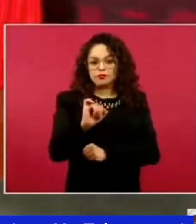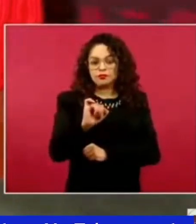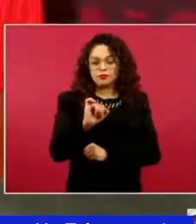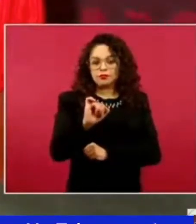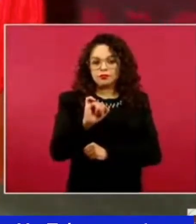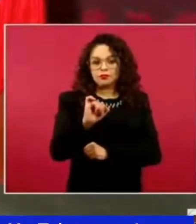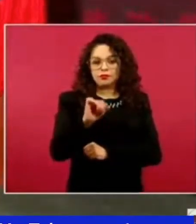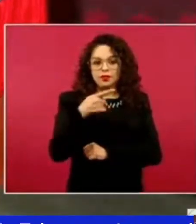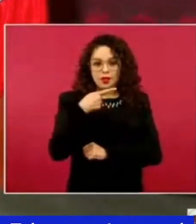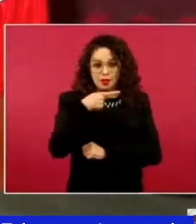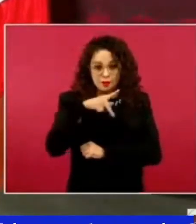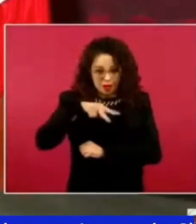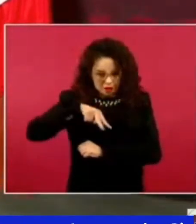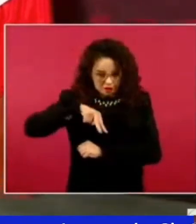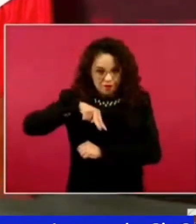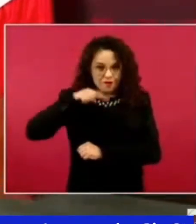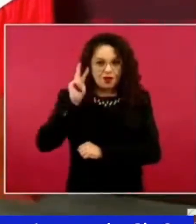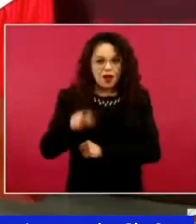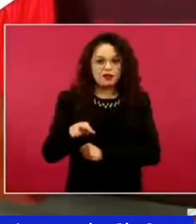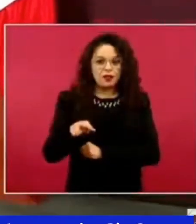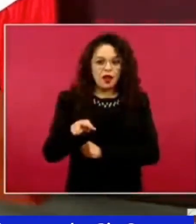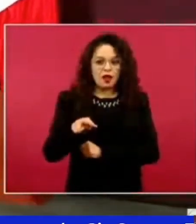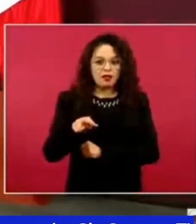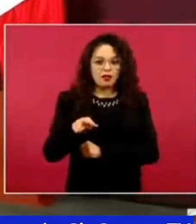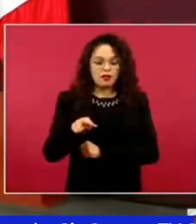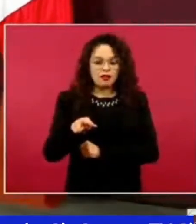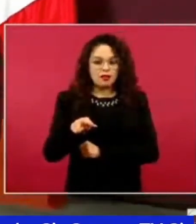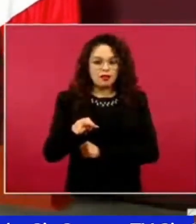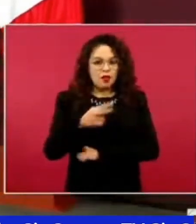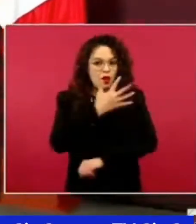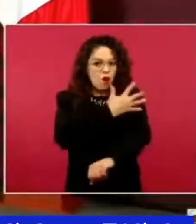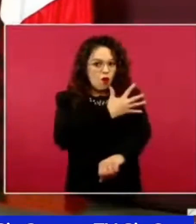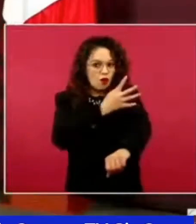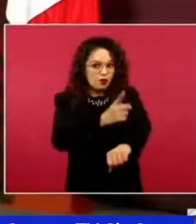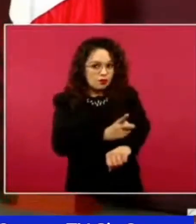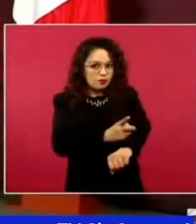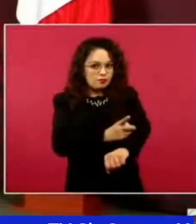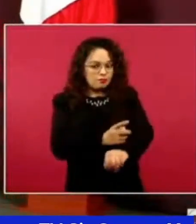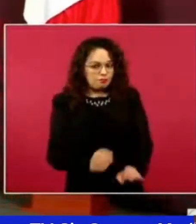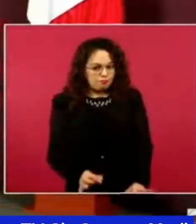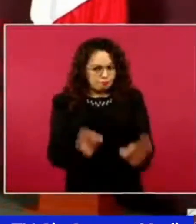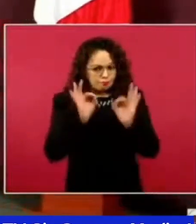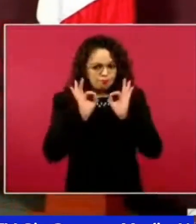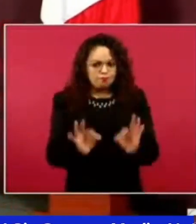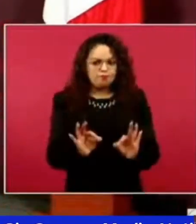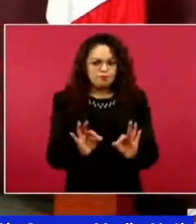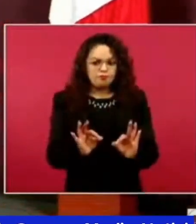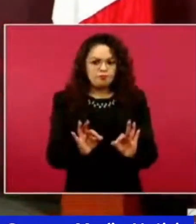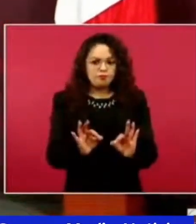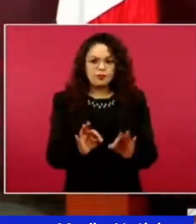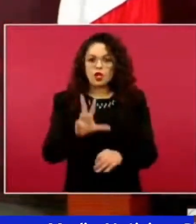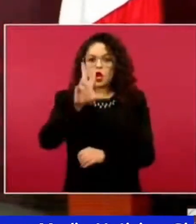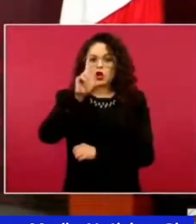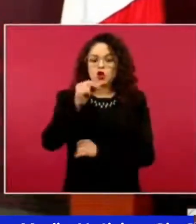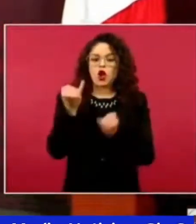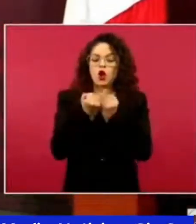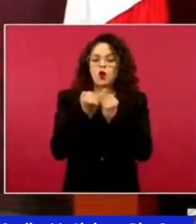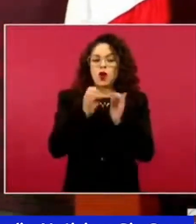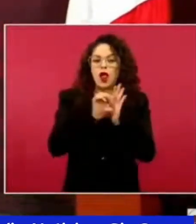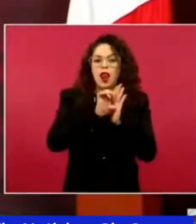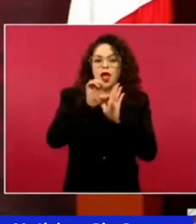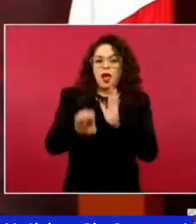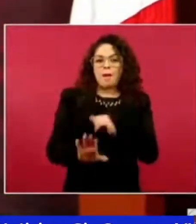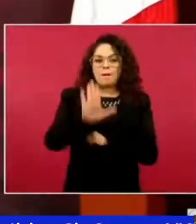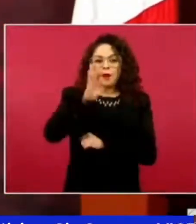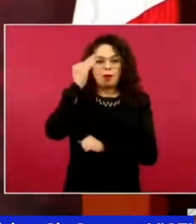manera auténtica, no al estilo porfirista, de que se respetaba la Constitución